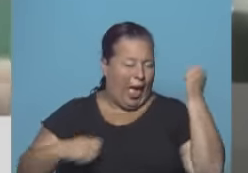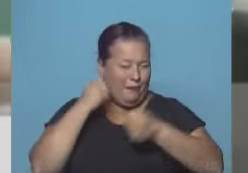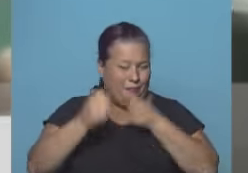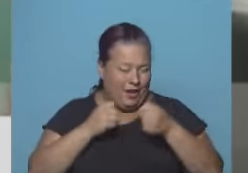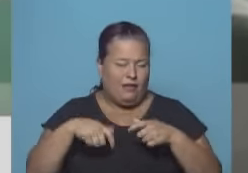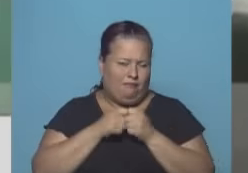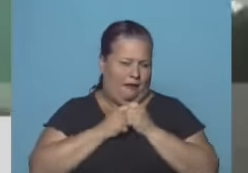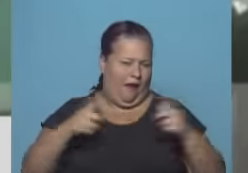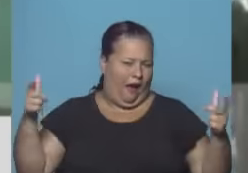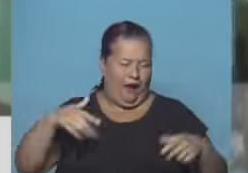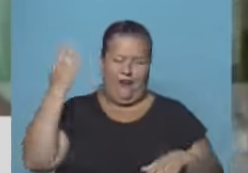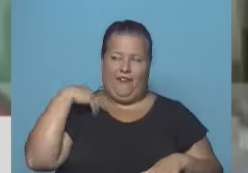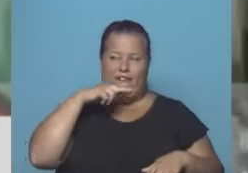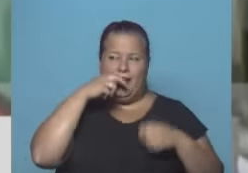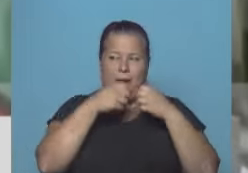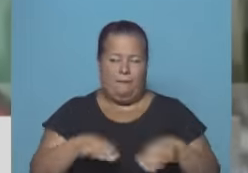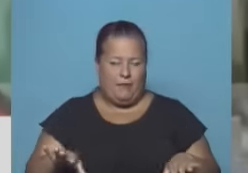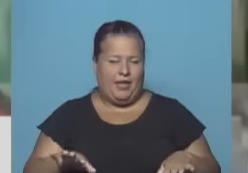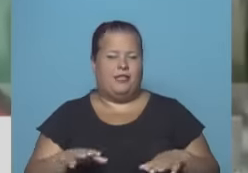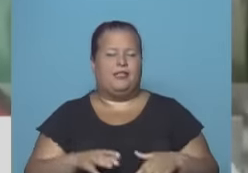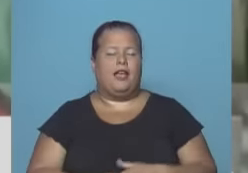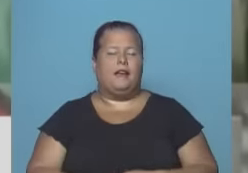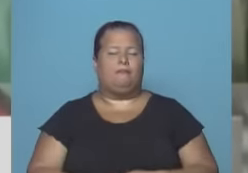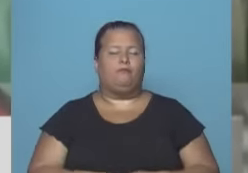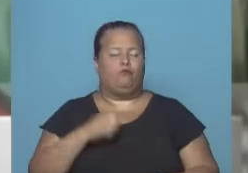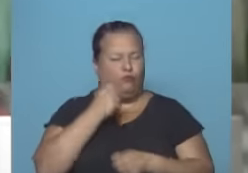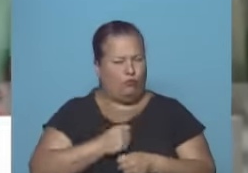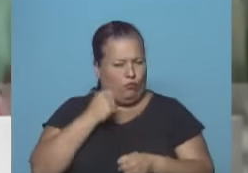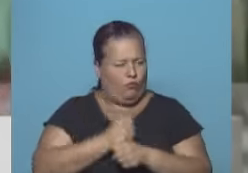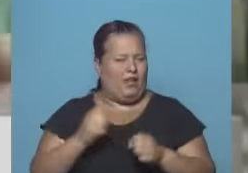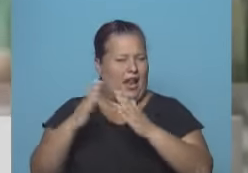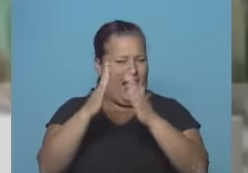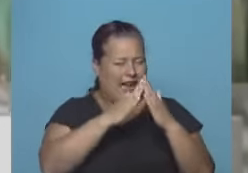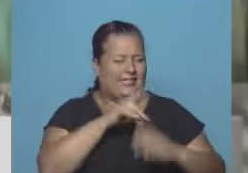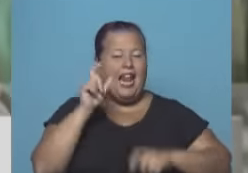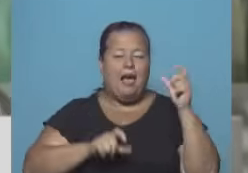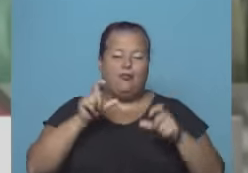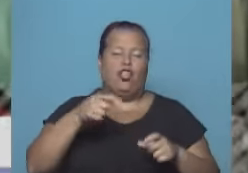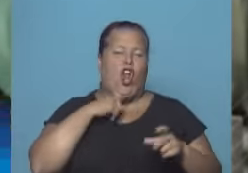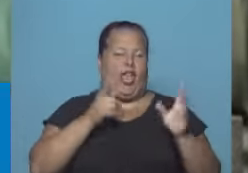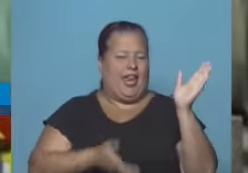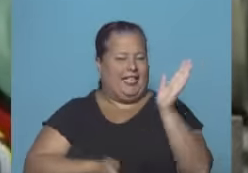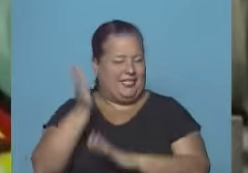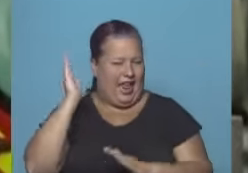Esto se ha acrecentado desde el viernes pasado, con mucho trabajo desde los hogares. La gente trata de evitar salir de sus casas.